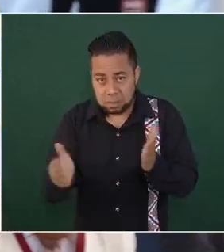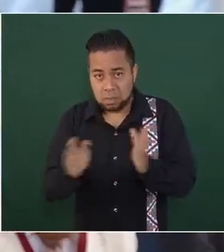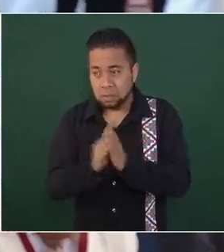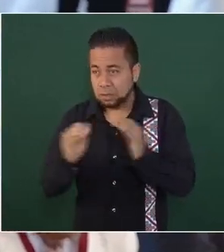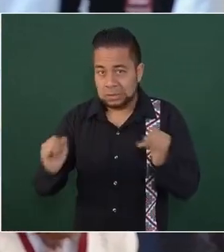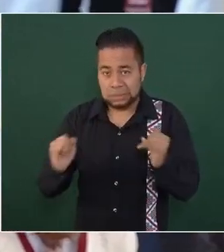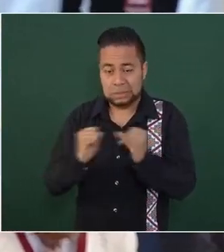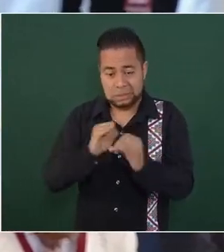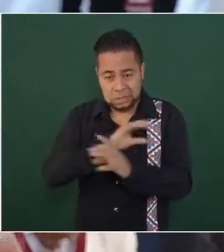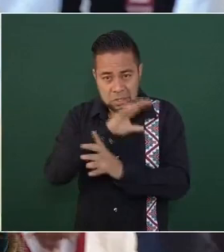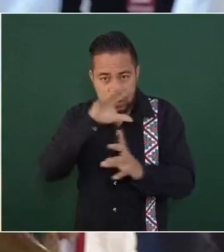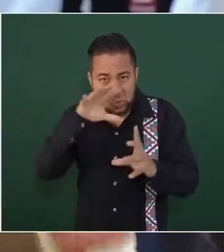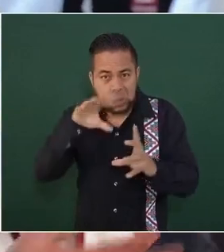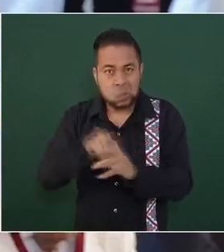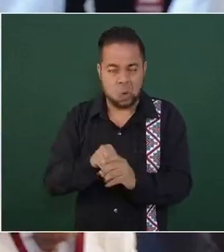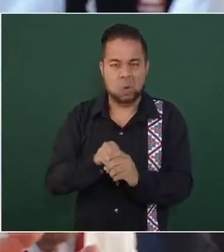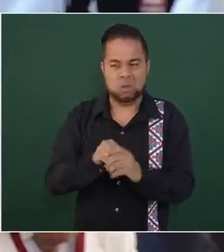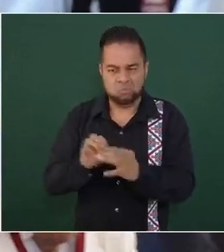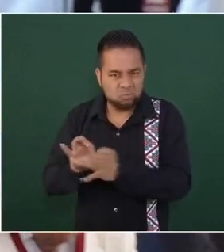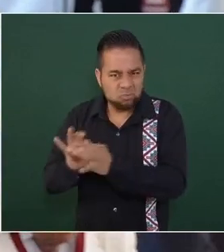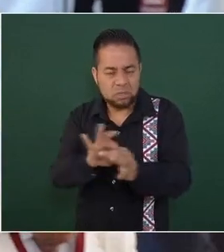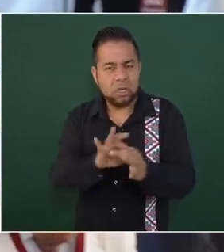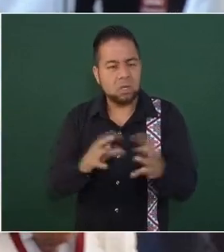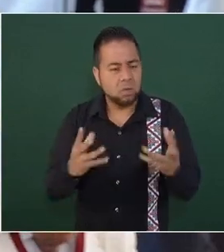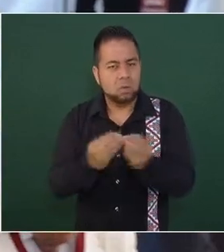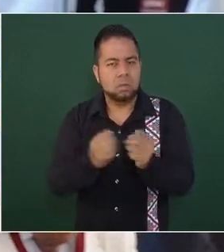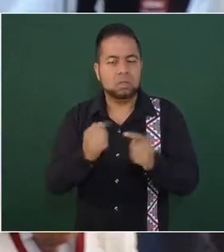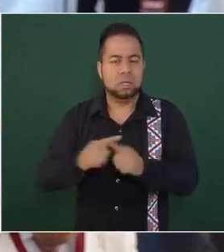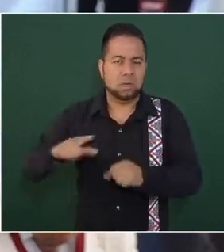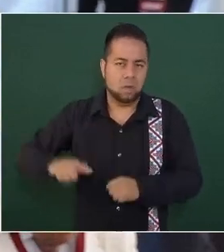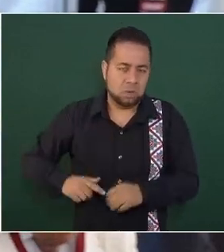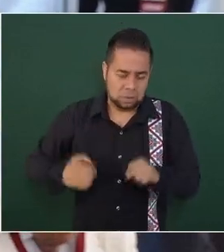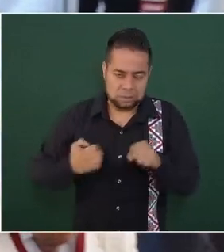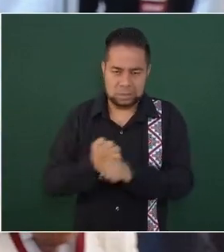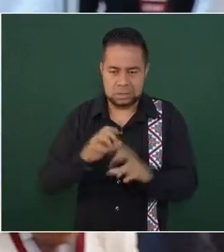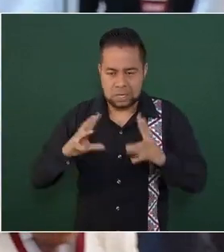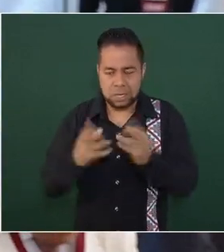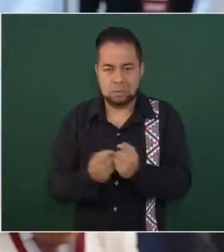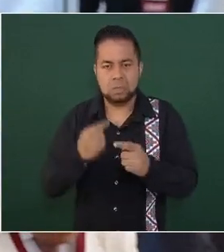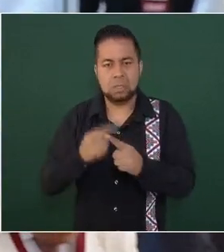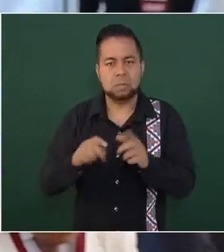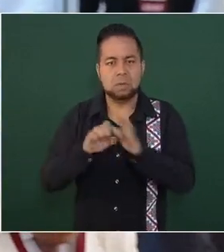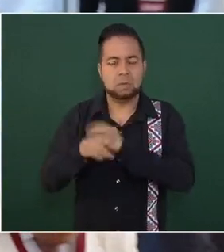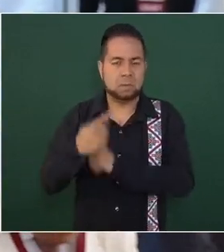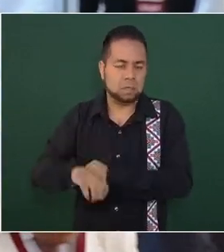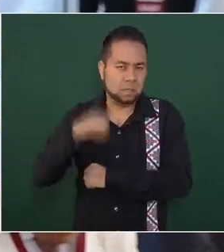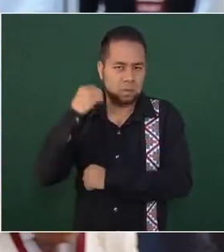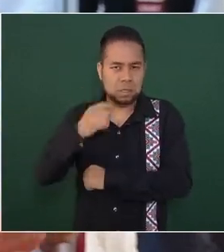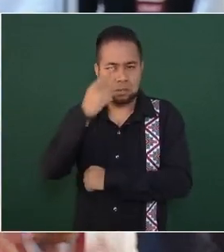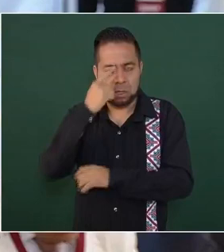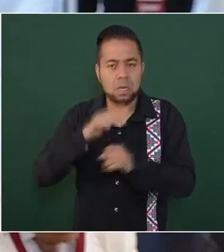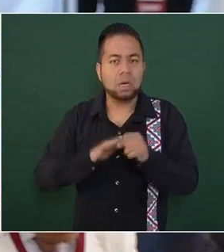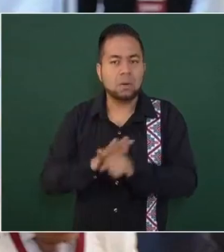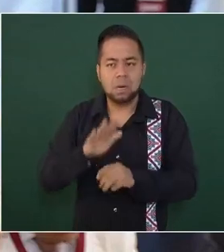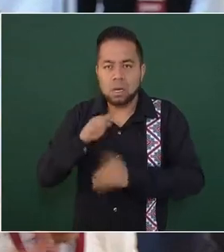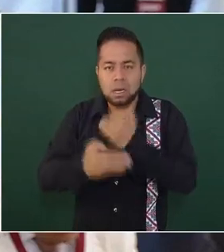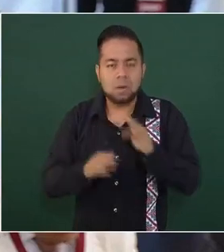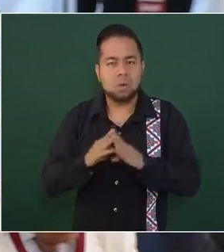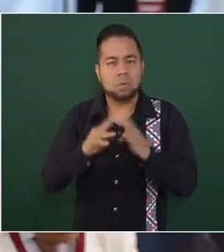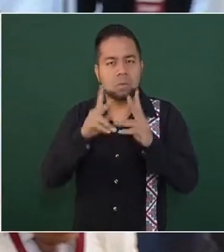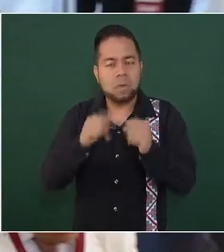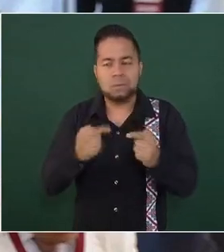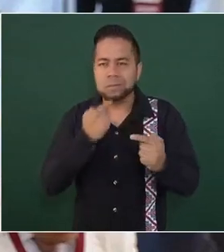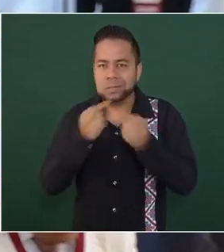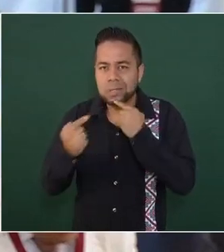interinstitucional obviamente en coordinación con gobiernos de los estados particularmente de Oaxaca para la vía de la paz del